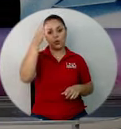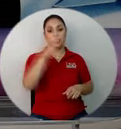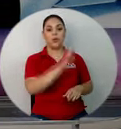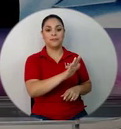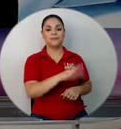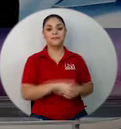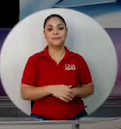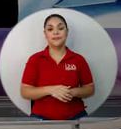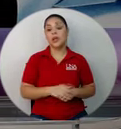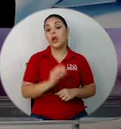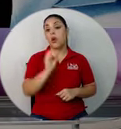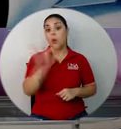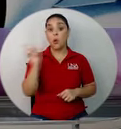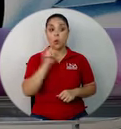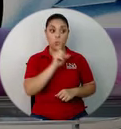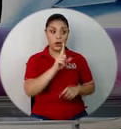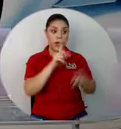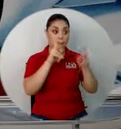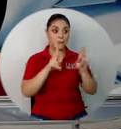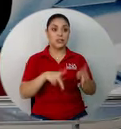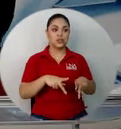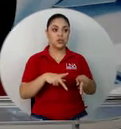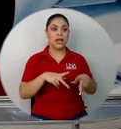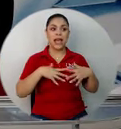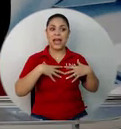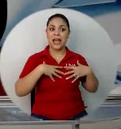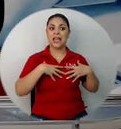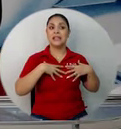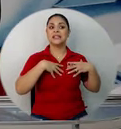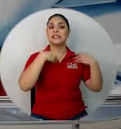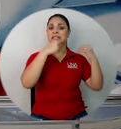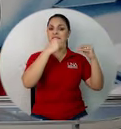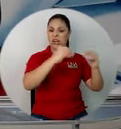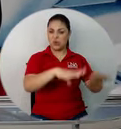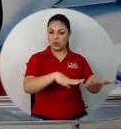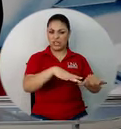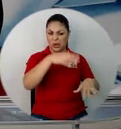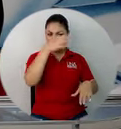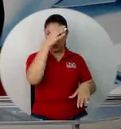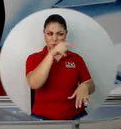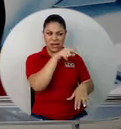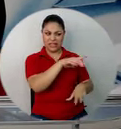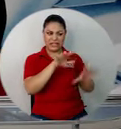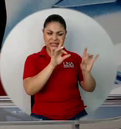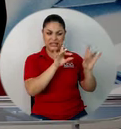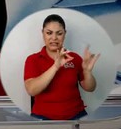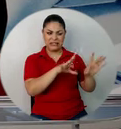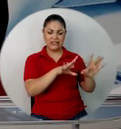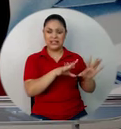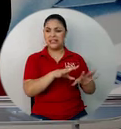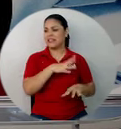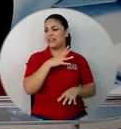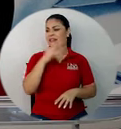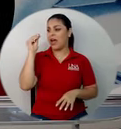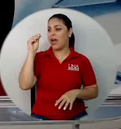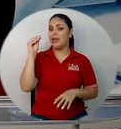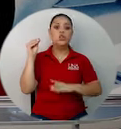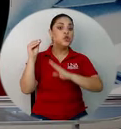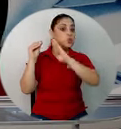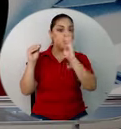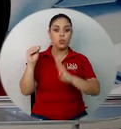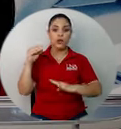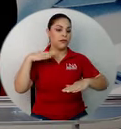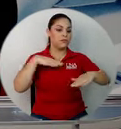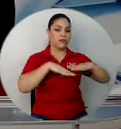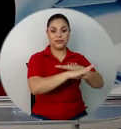una persona se va de la compañía por su cultura, no va a regresar por más dinero, en ese sentido. Entonces, para